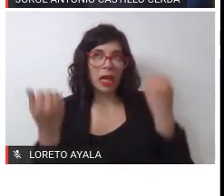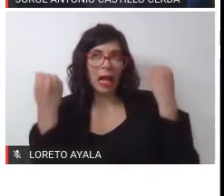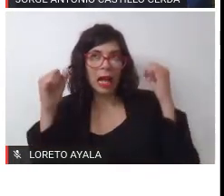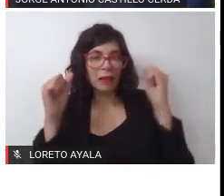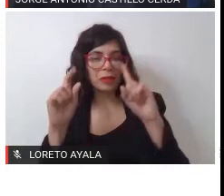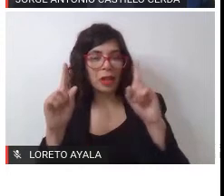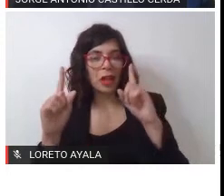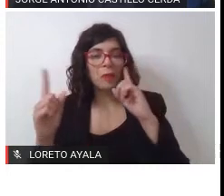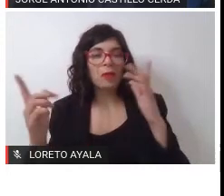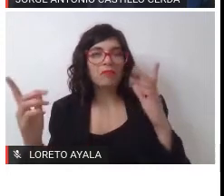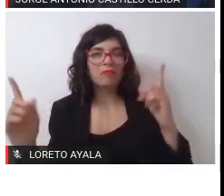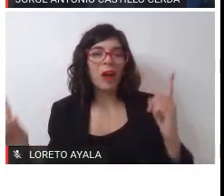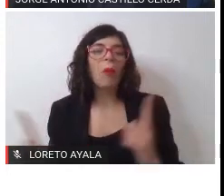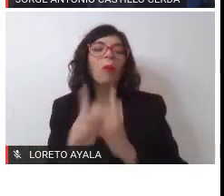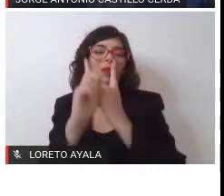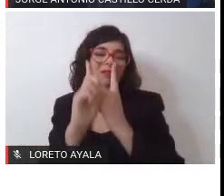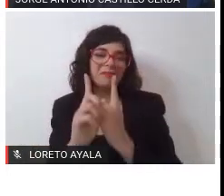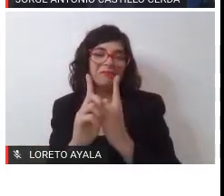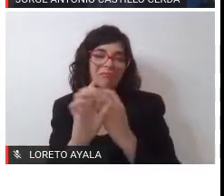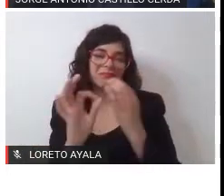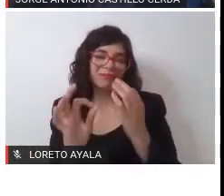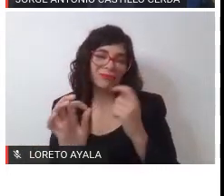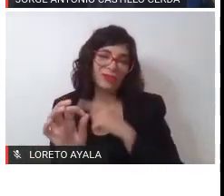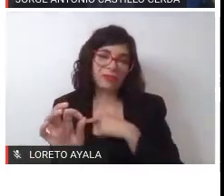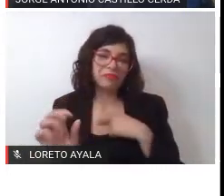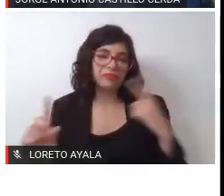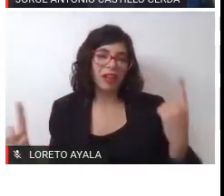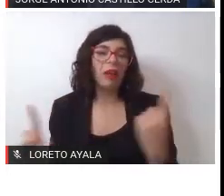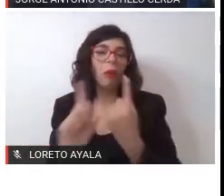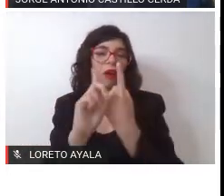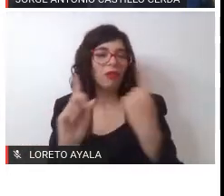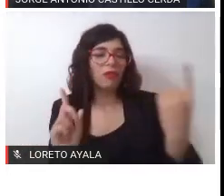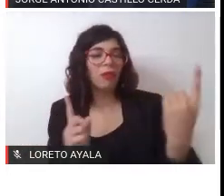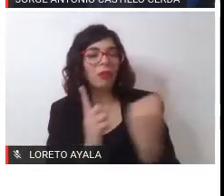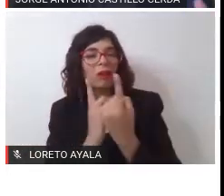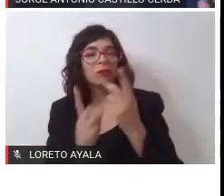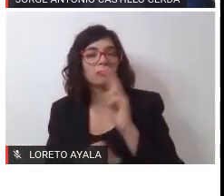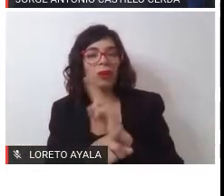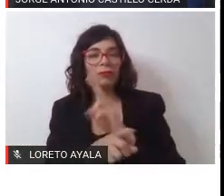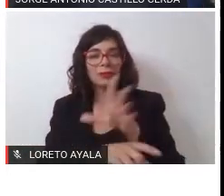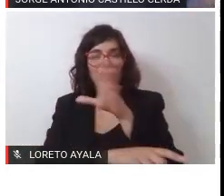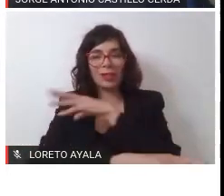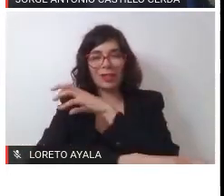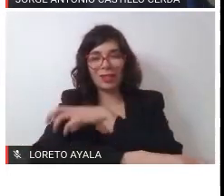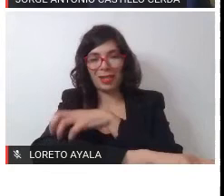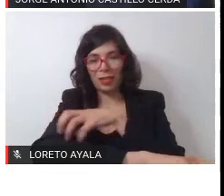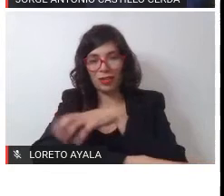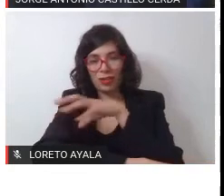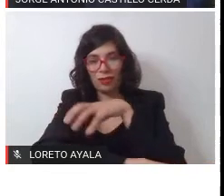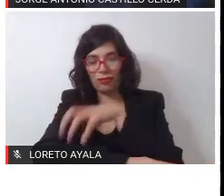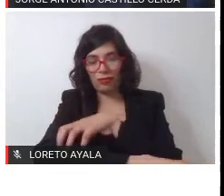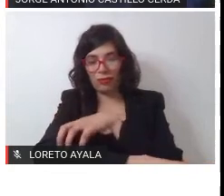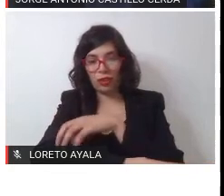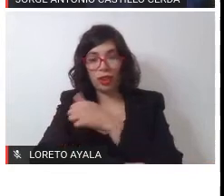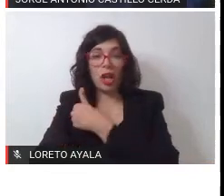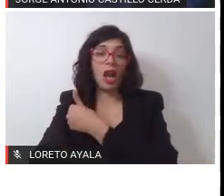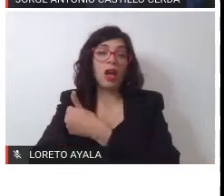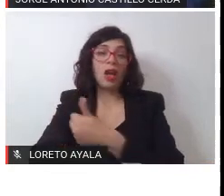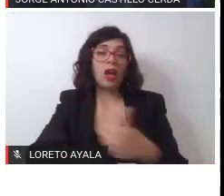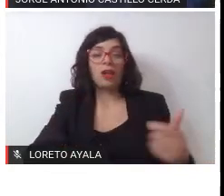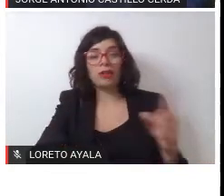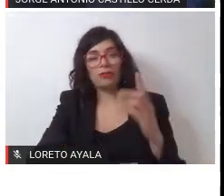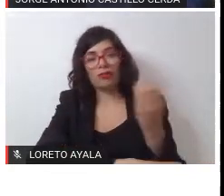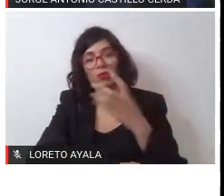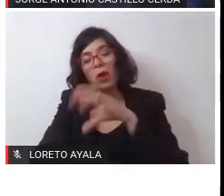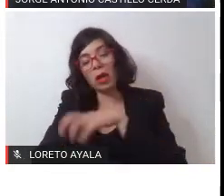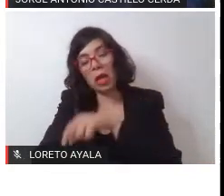que hemos realizado con los profesores de educación física de la región. Con una parte, porque no podemos convocar a todos, son muchos,